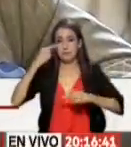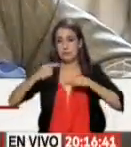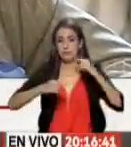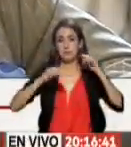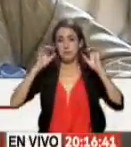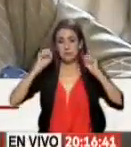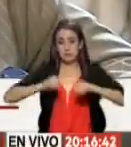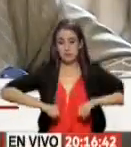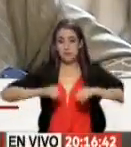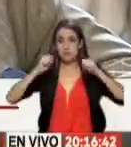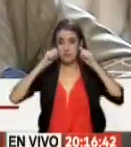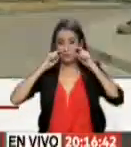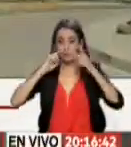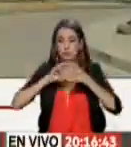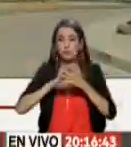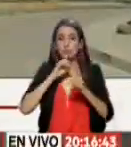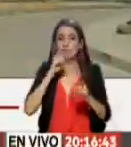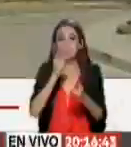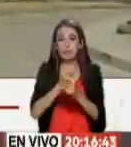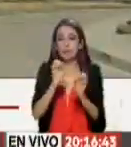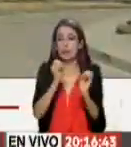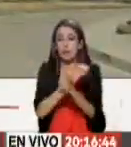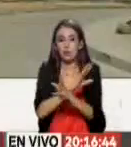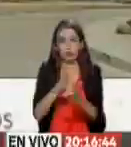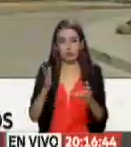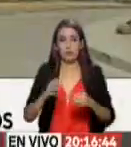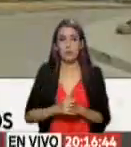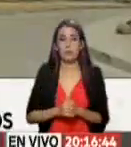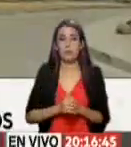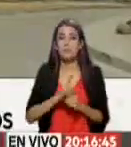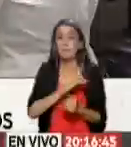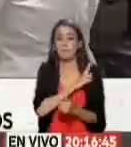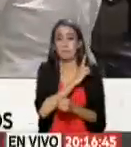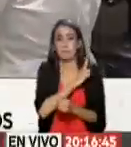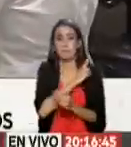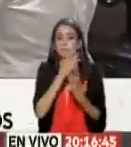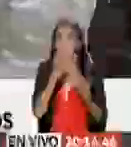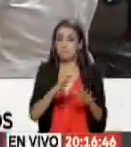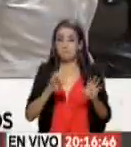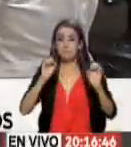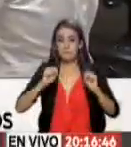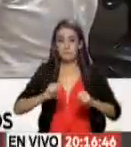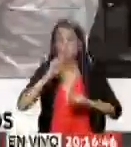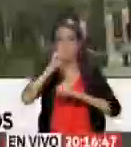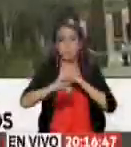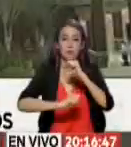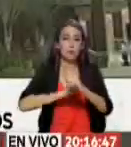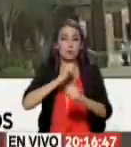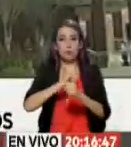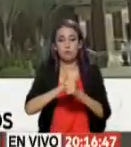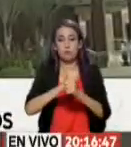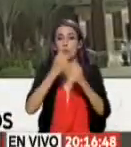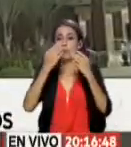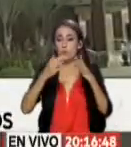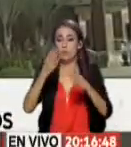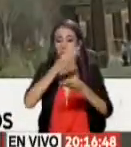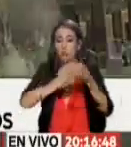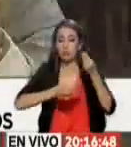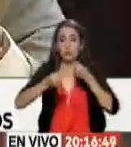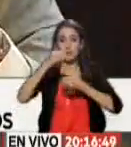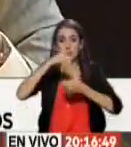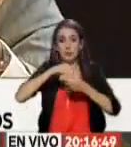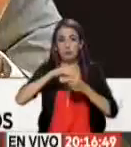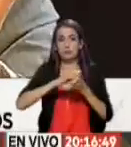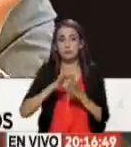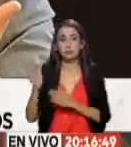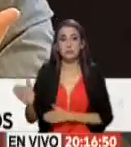si existen o no existen irregularidades. En cuanto al hospital universitario, se espera que en 1 año se haga efectiva su devolución.